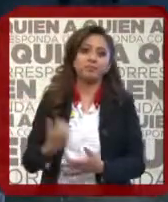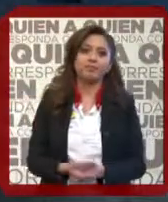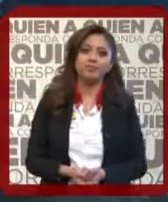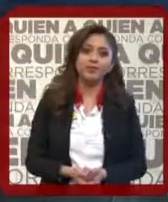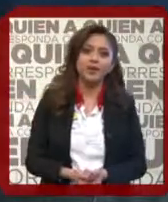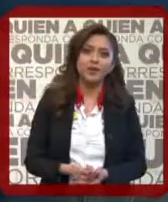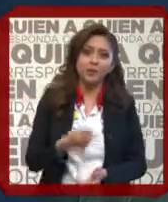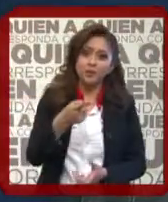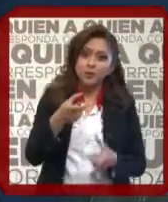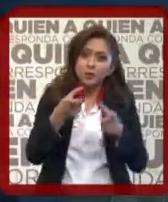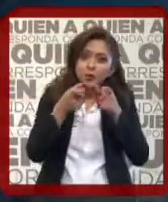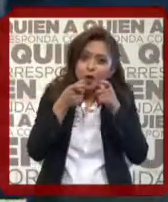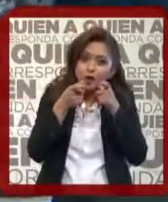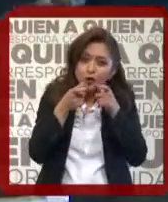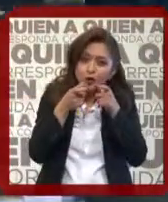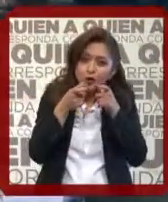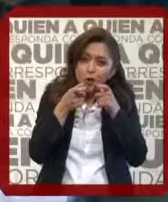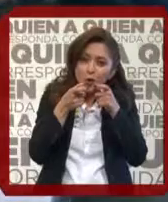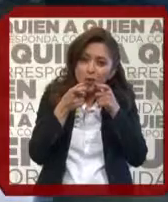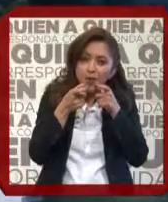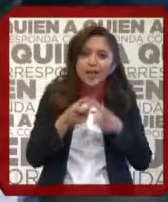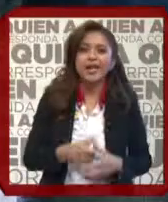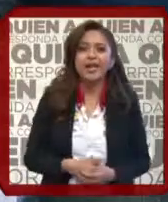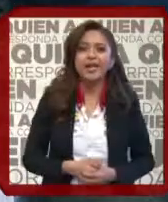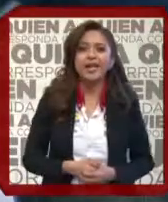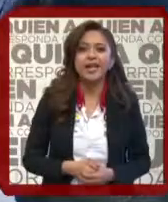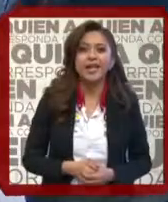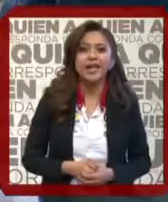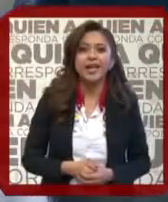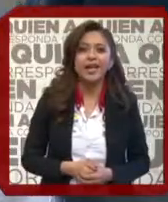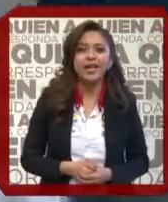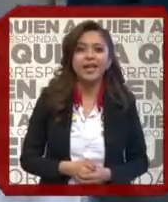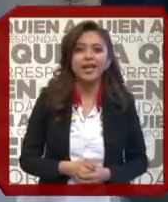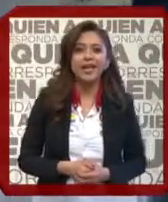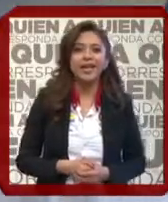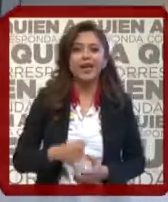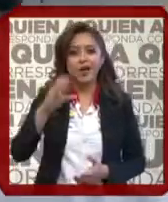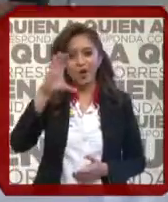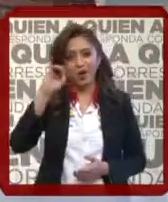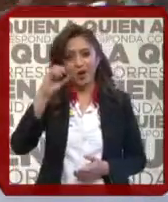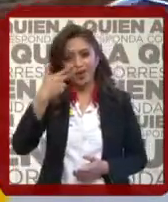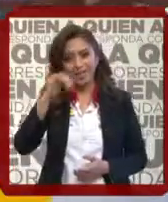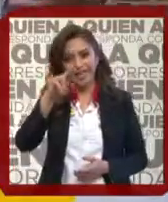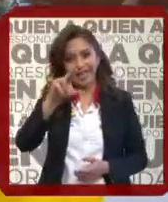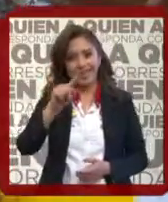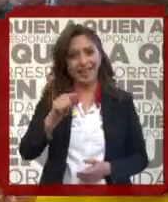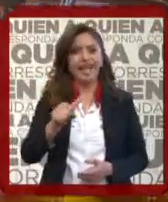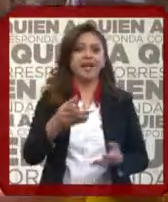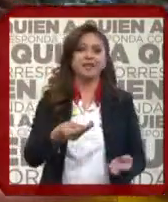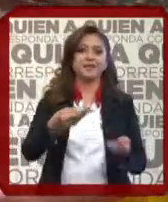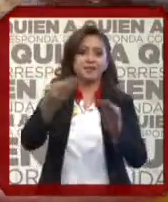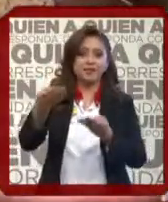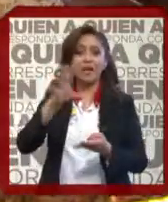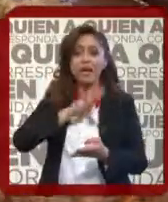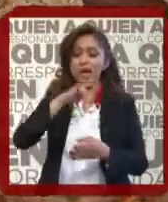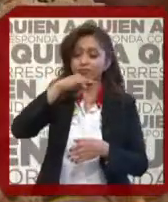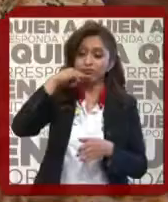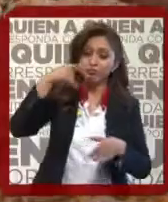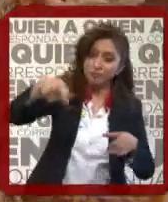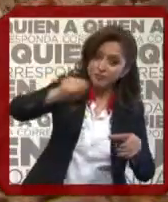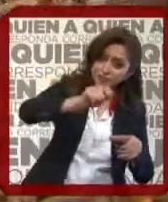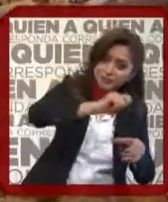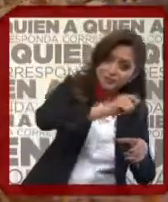con... A ver. Un sopecito con... Con cochinita, Jorge. Con cochinita, sí. Hay salsita, si quieres salsita. A ver si le